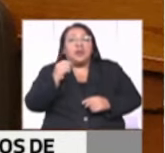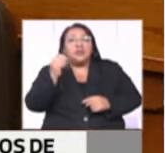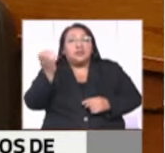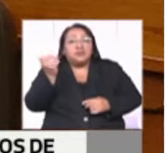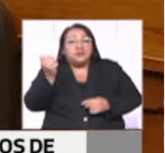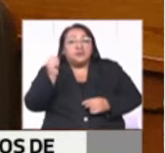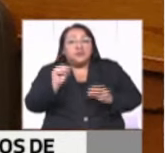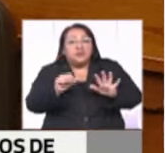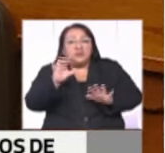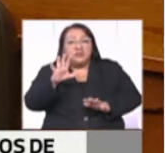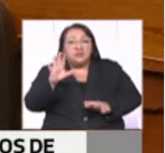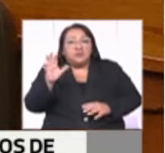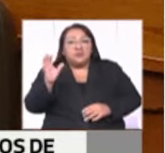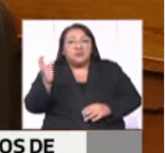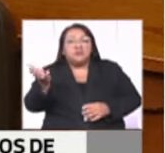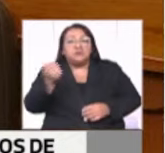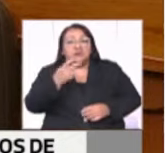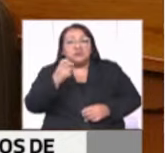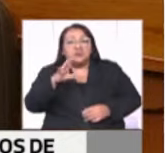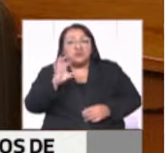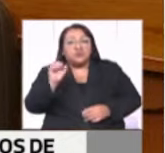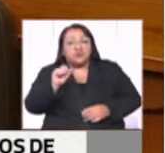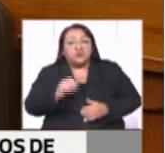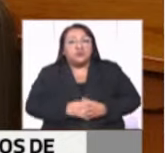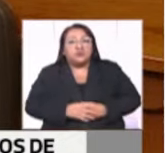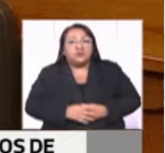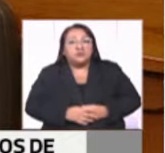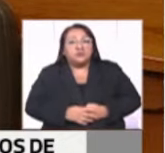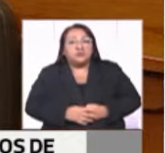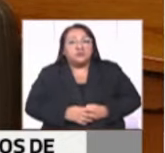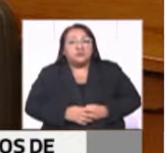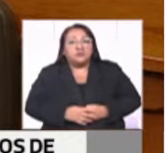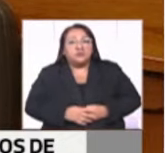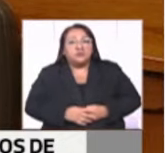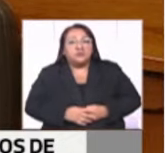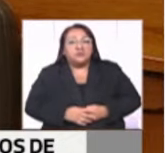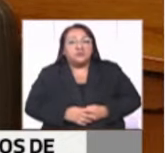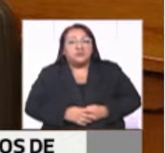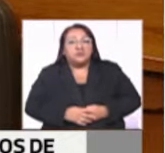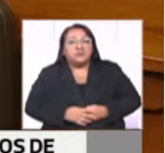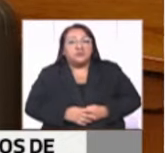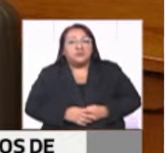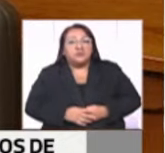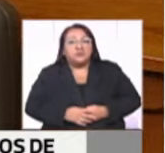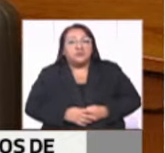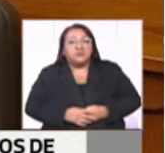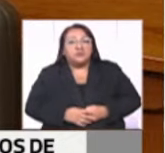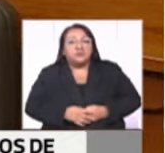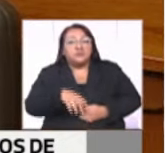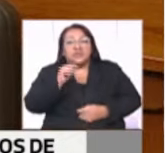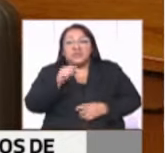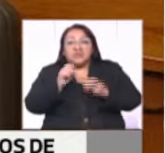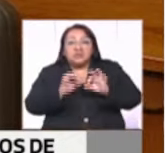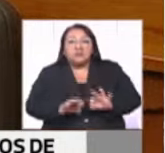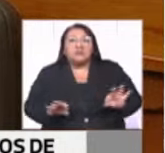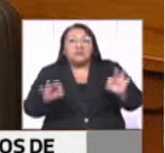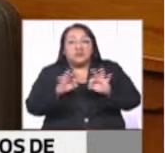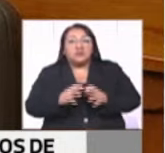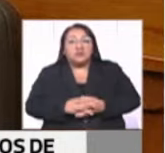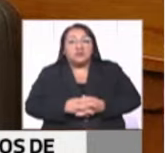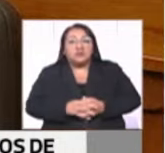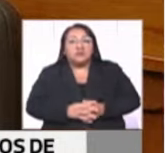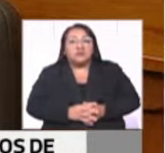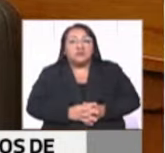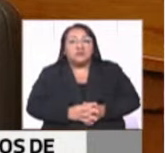el bono de pensión 65 para recibir 250 nuevos soles. Entonces, señor presidente, es importante